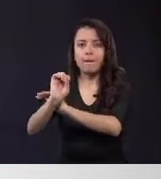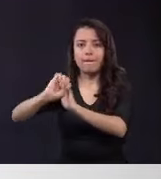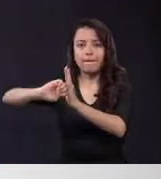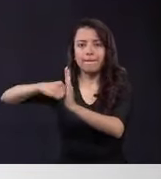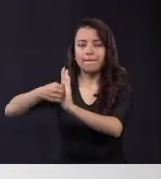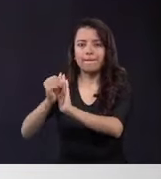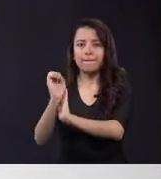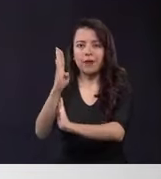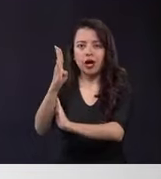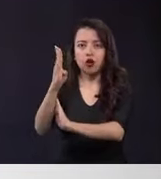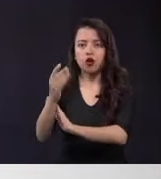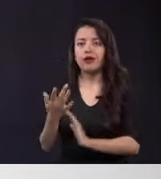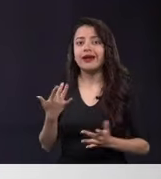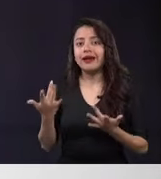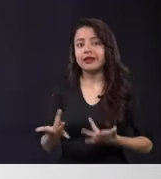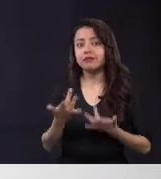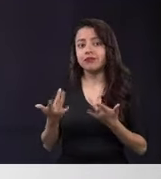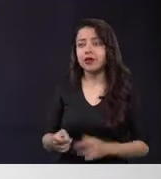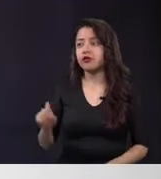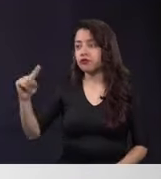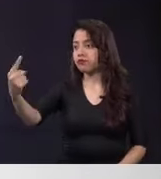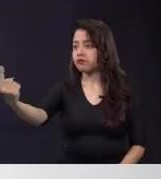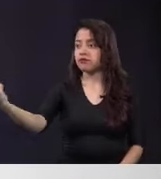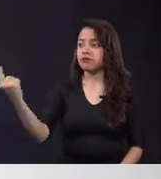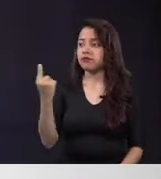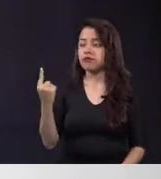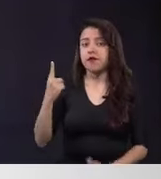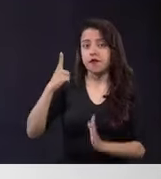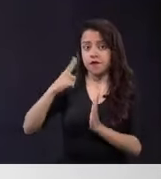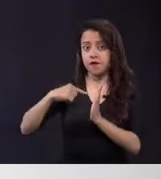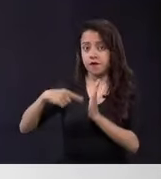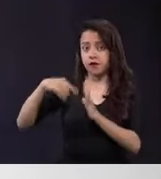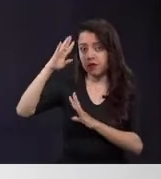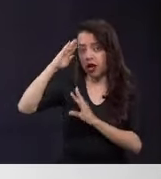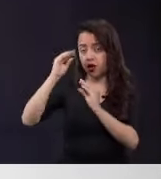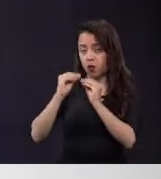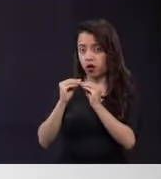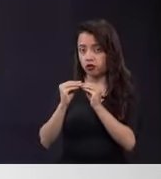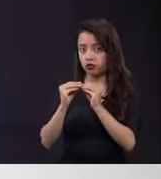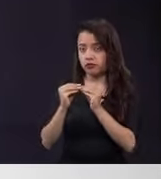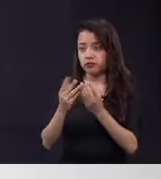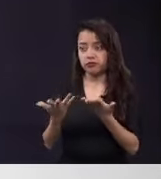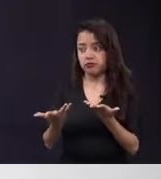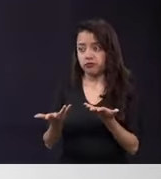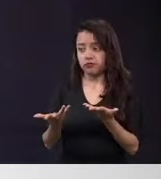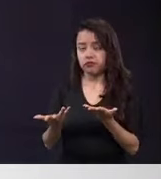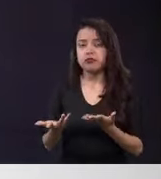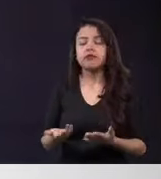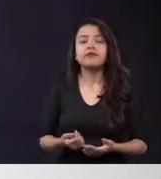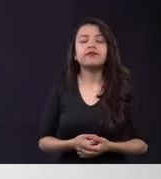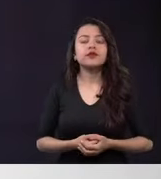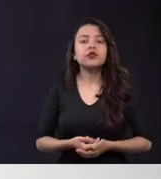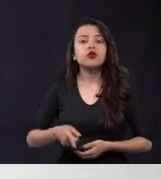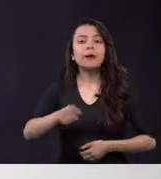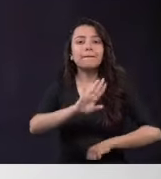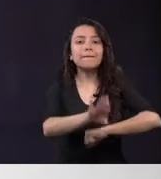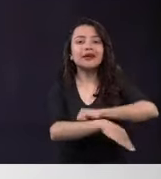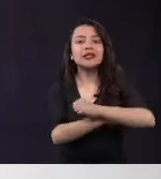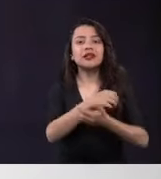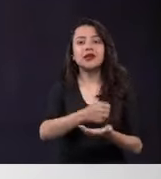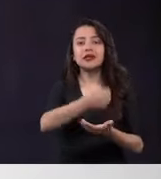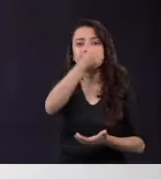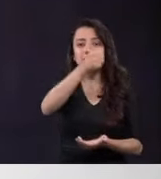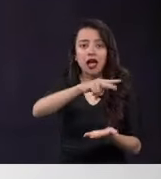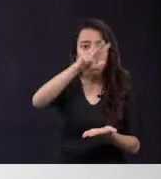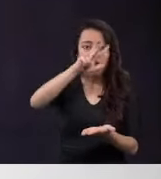querido firmar el mutuo acuerdo para liberar esos recursos. Se acaba el año, no tenemos plata, el Ministerio de Hacienda no nos ha dado